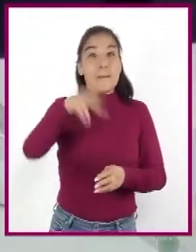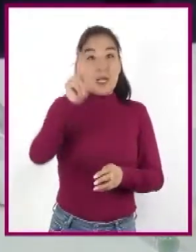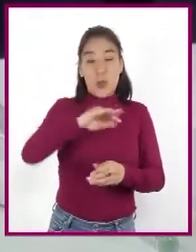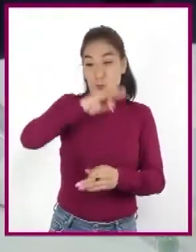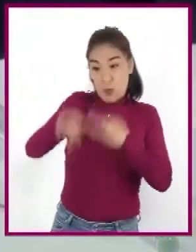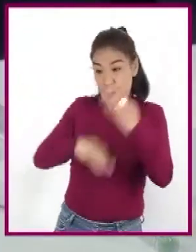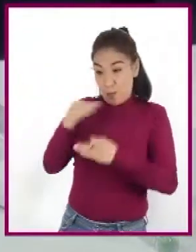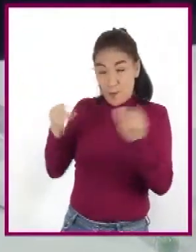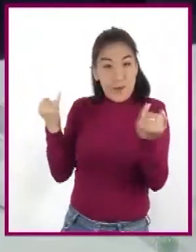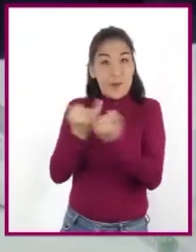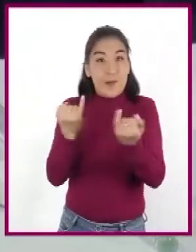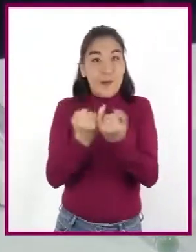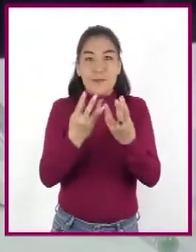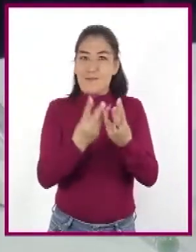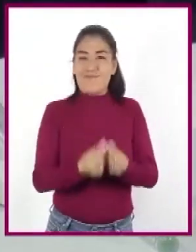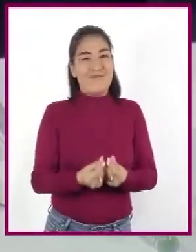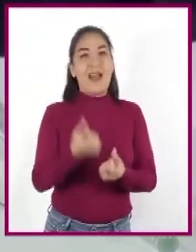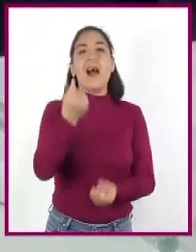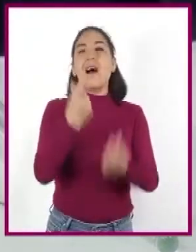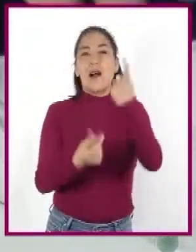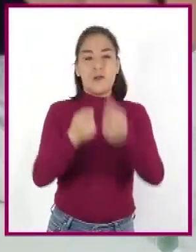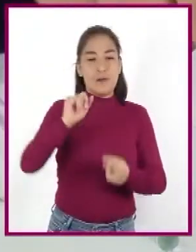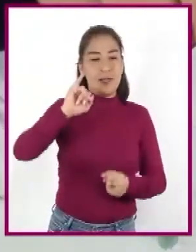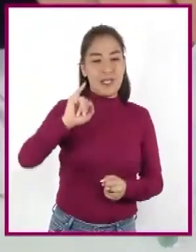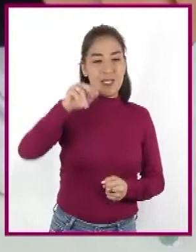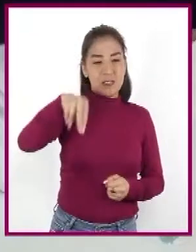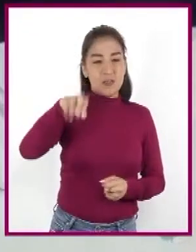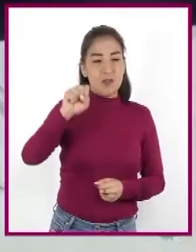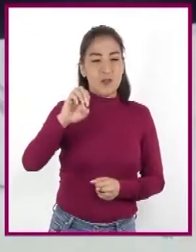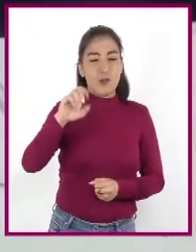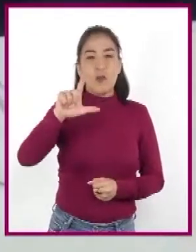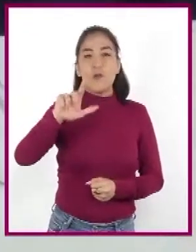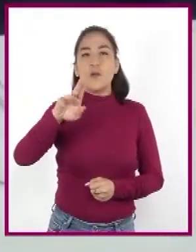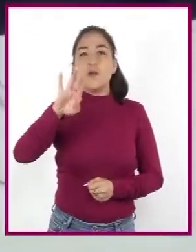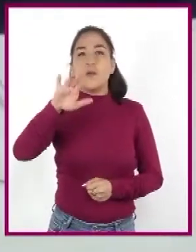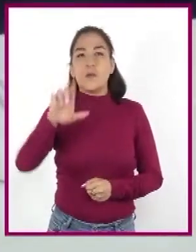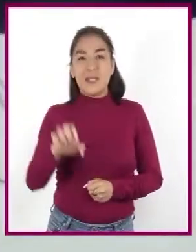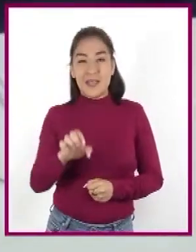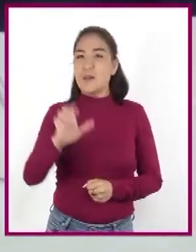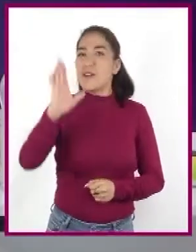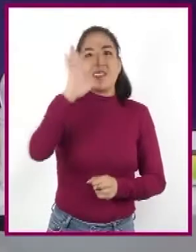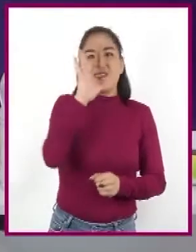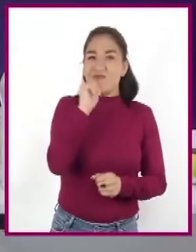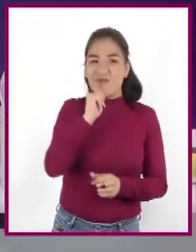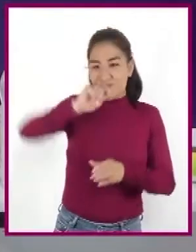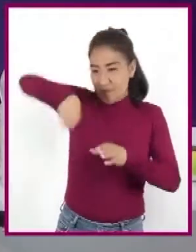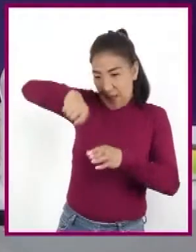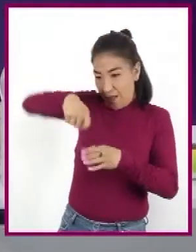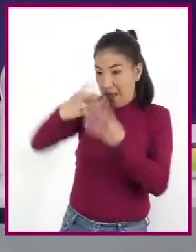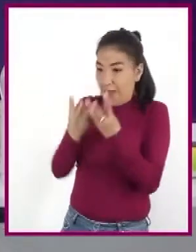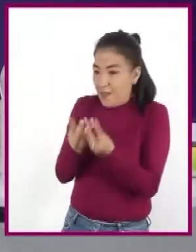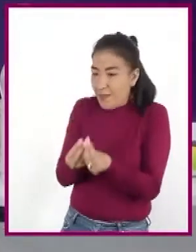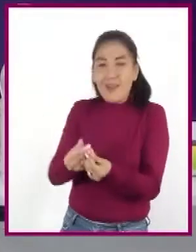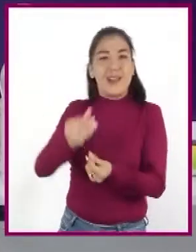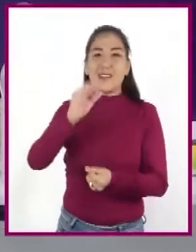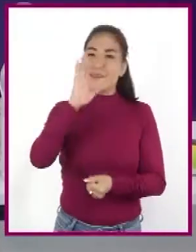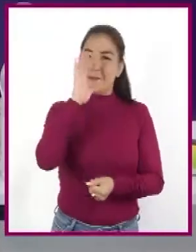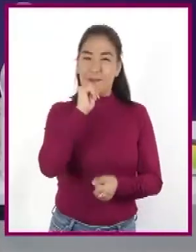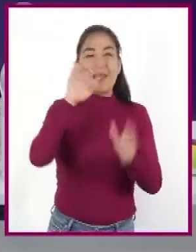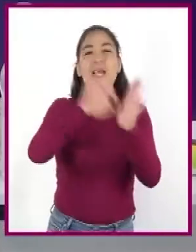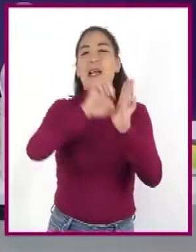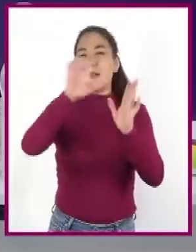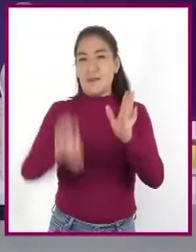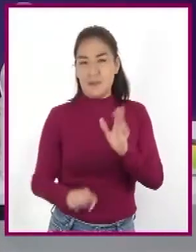son solubles, algunas son insolubles, es decir, no pueden ser disueltas en el disolvente. Un ejemplo